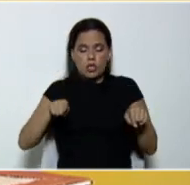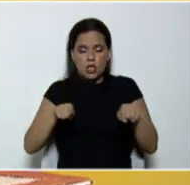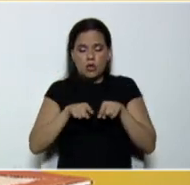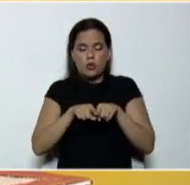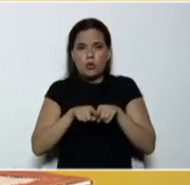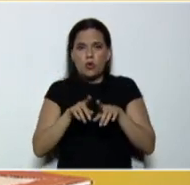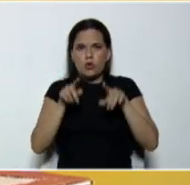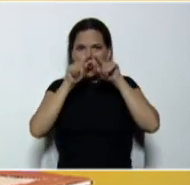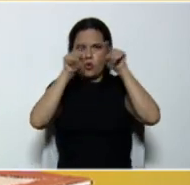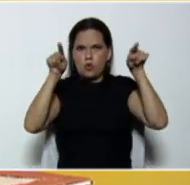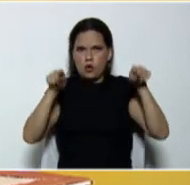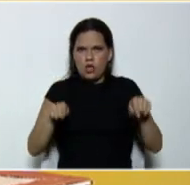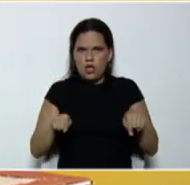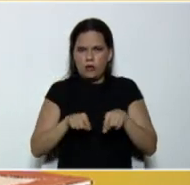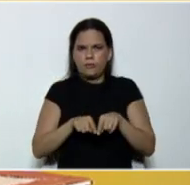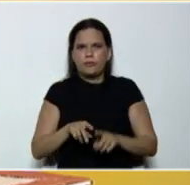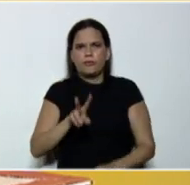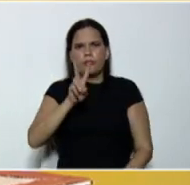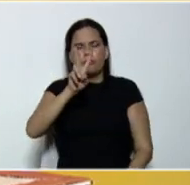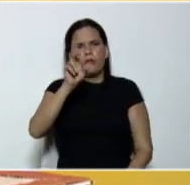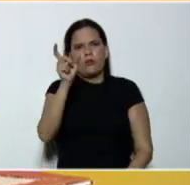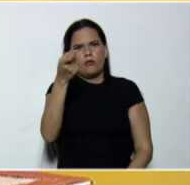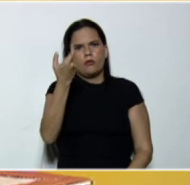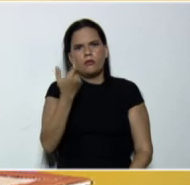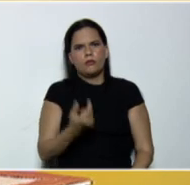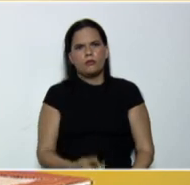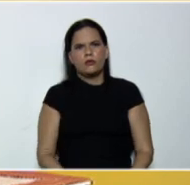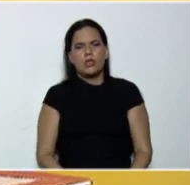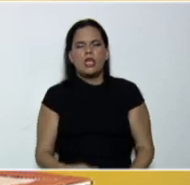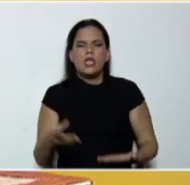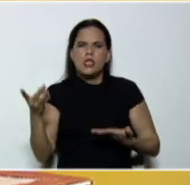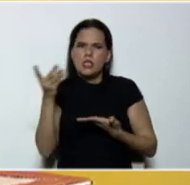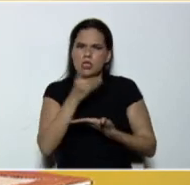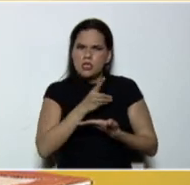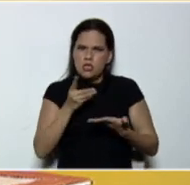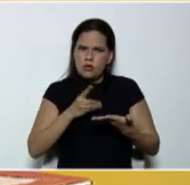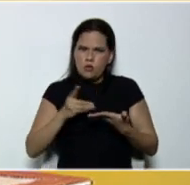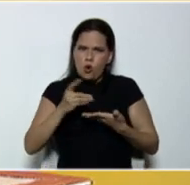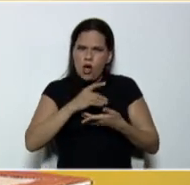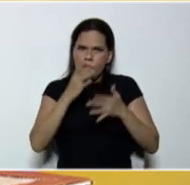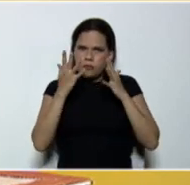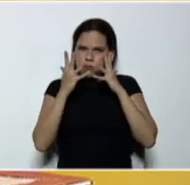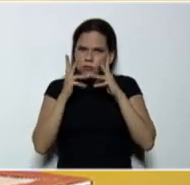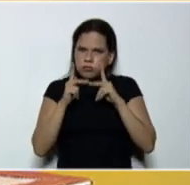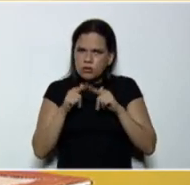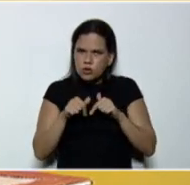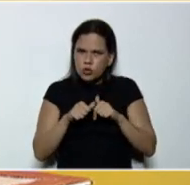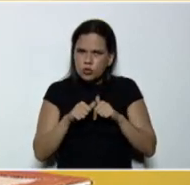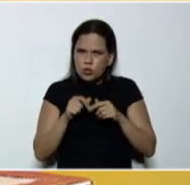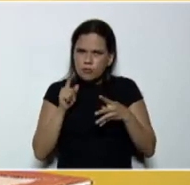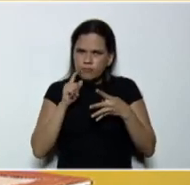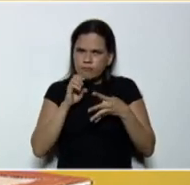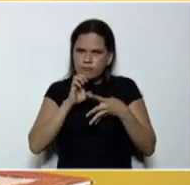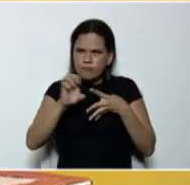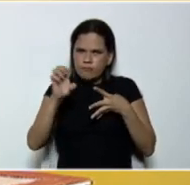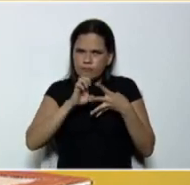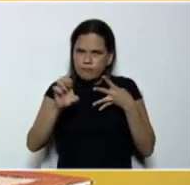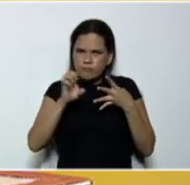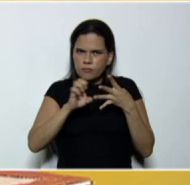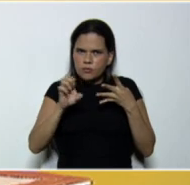cuadrados. Para segundo grado, dibuja el número del elemento que